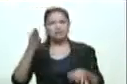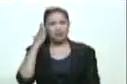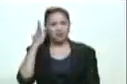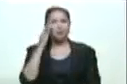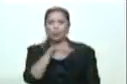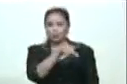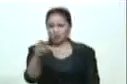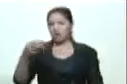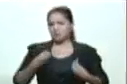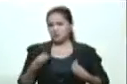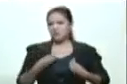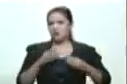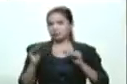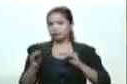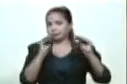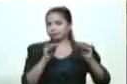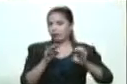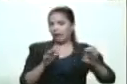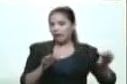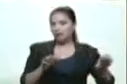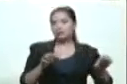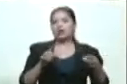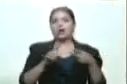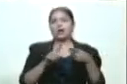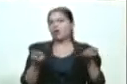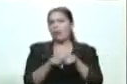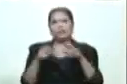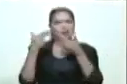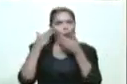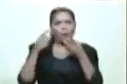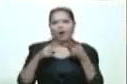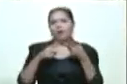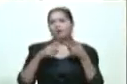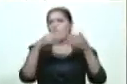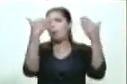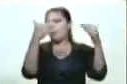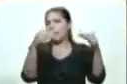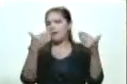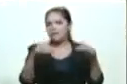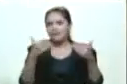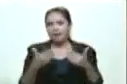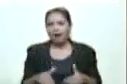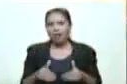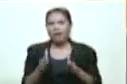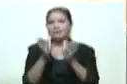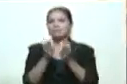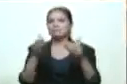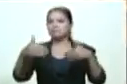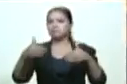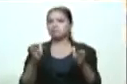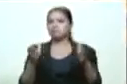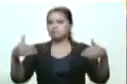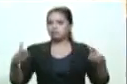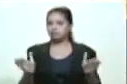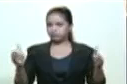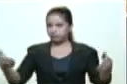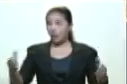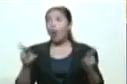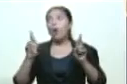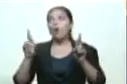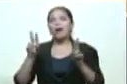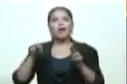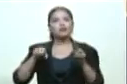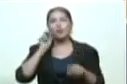en esa zona y sufrieron secuestros, barricadas. Ojalá no hayan visto a nadie que hayan quemado